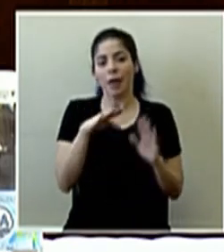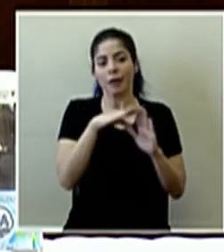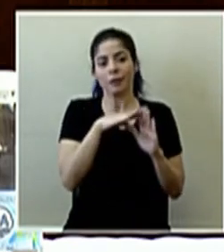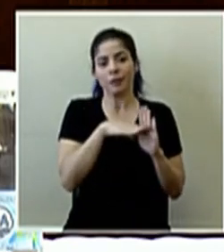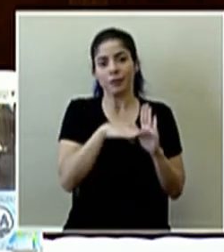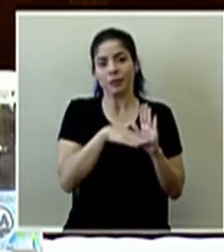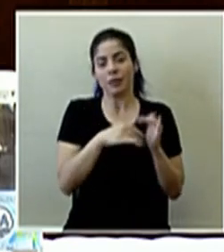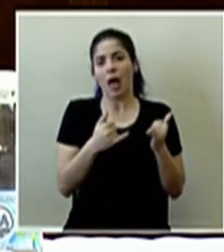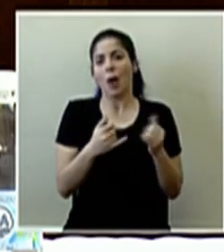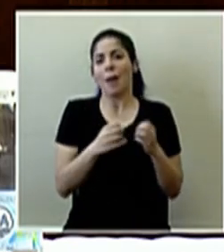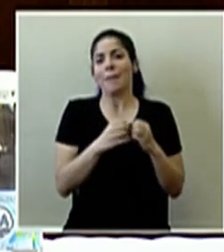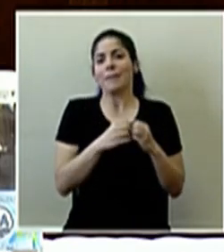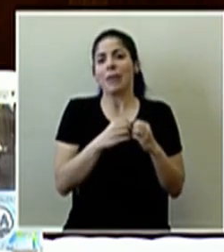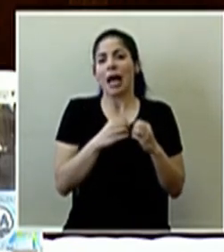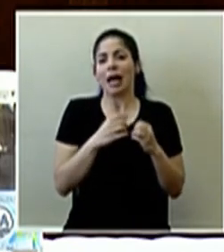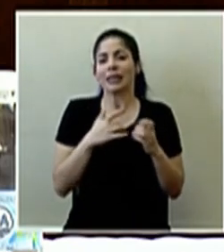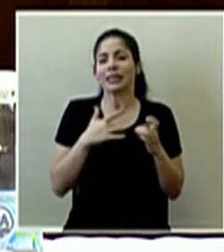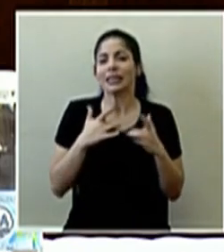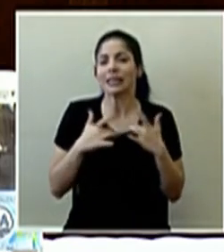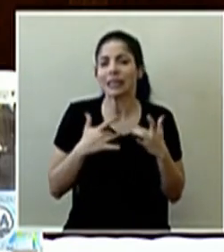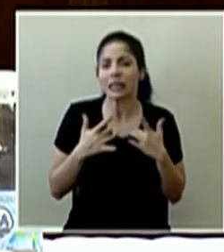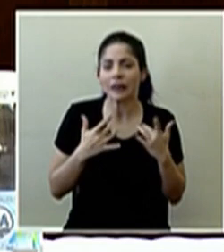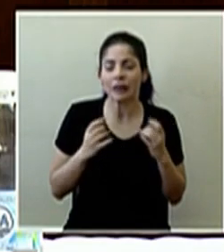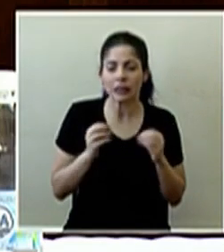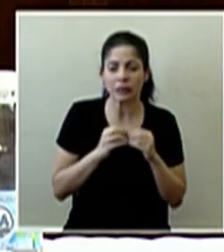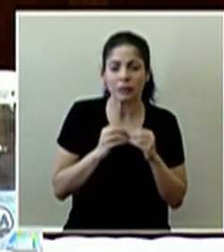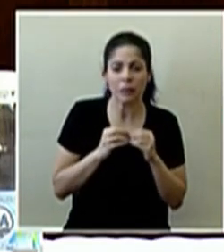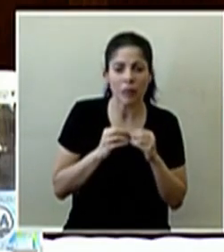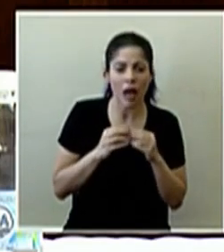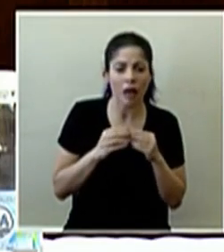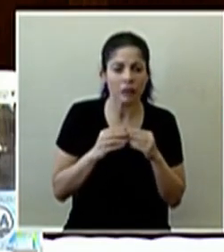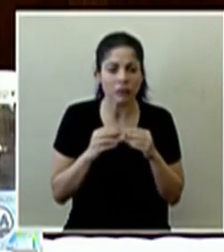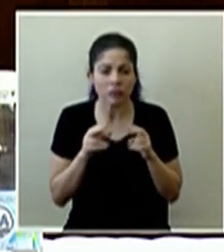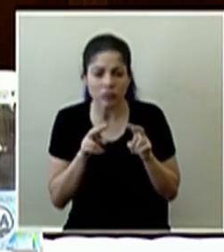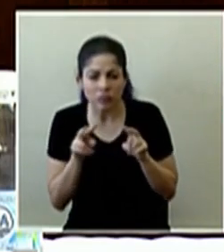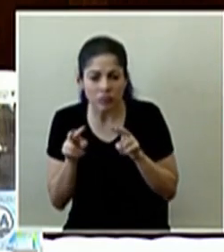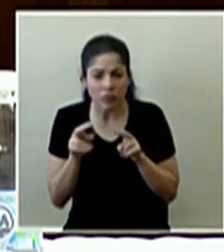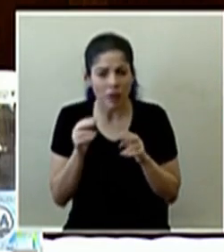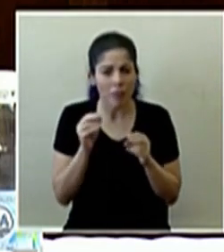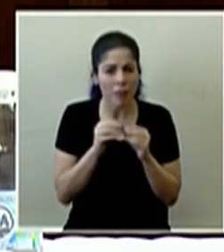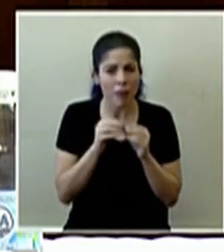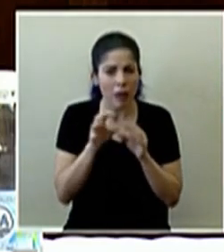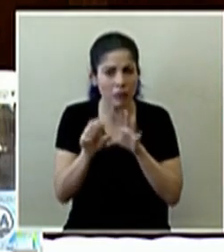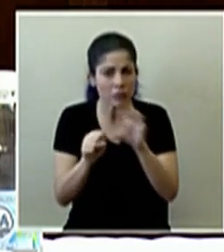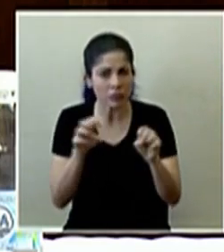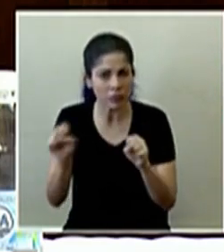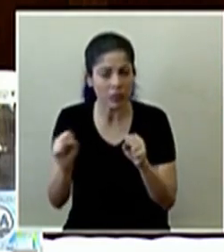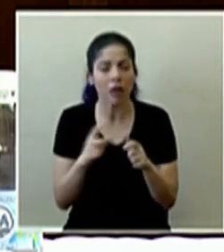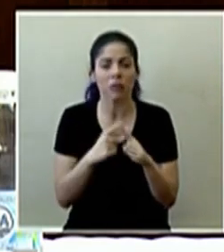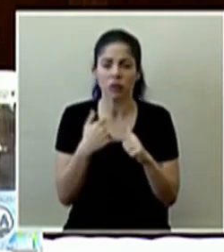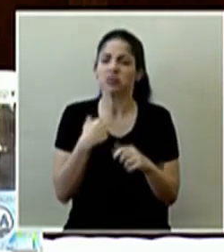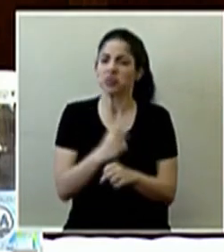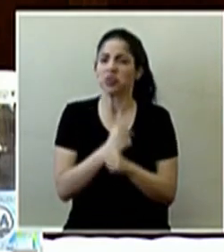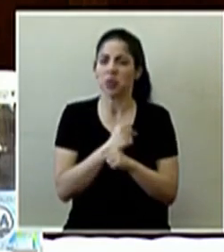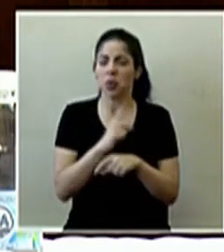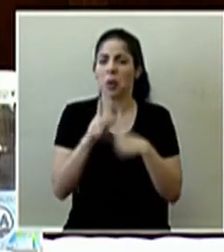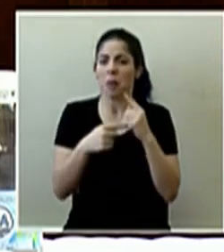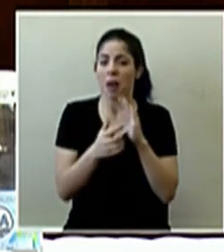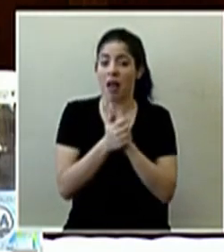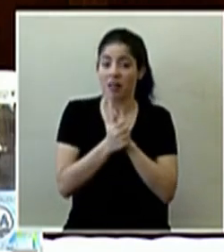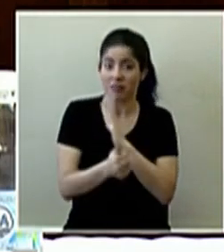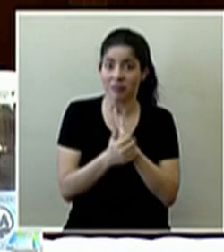lineamientos se han sensibilizado y se han puesto un poco más sensibles, y yo estoy seguro que vamos a aumentar la